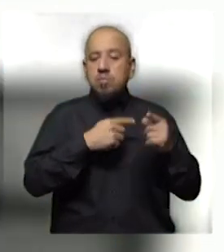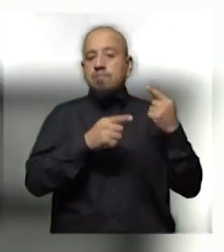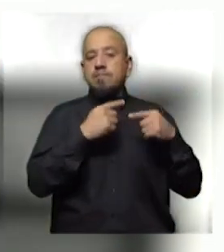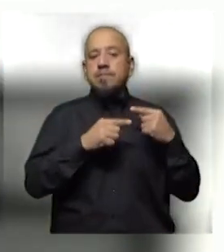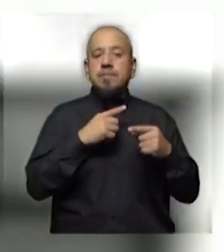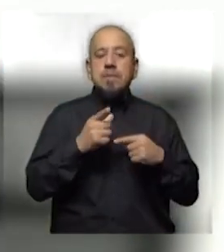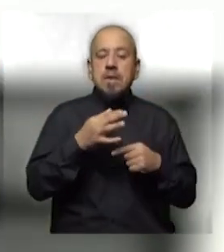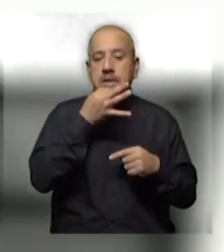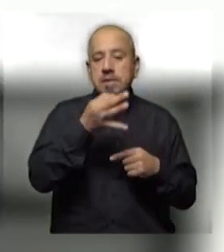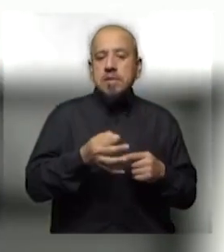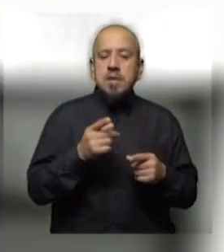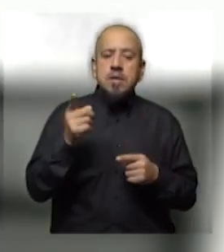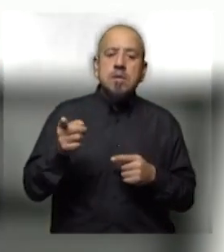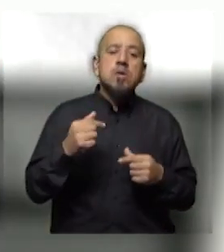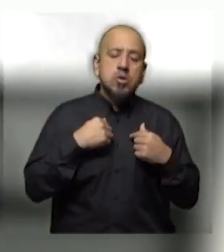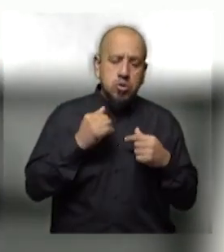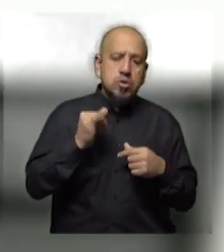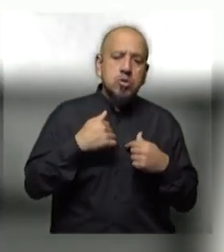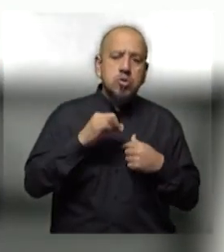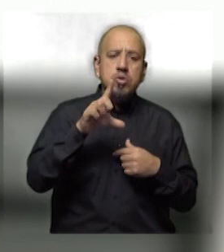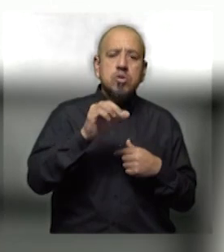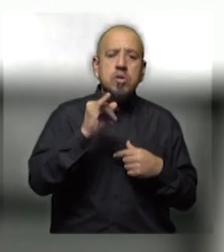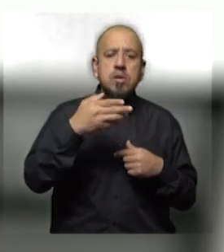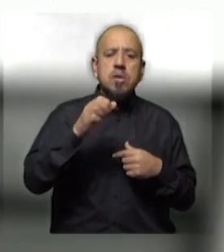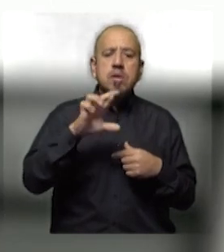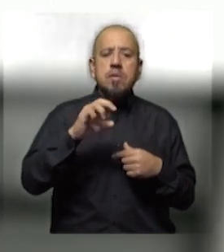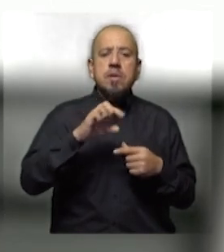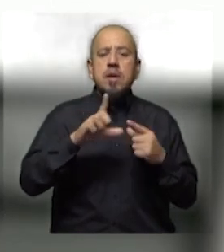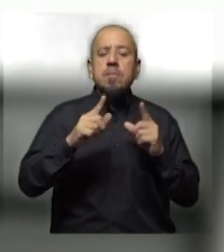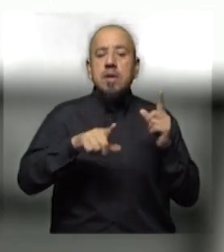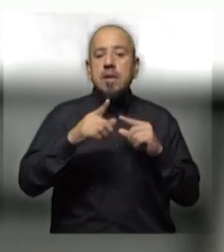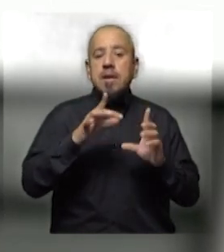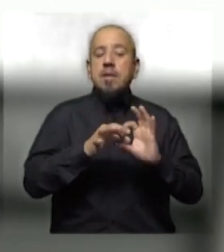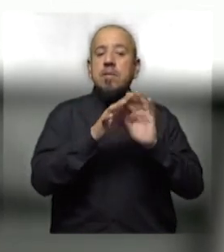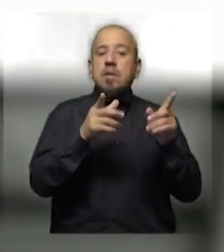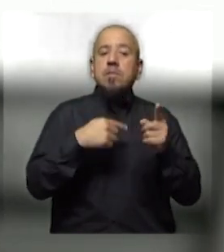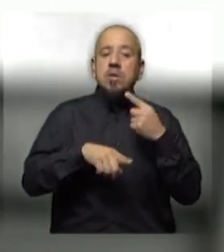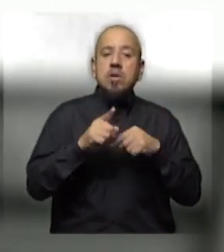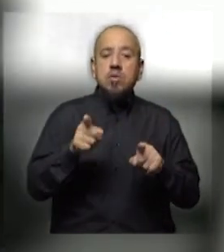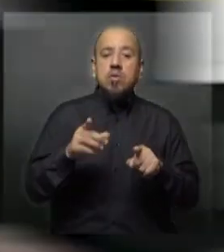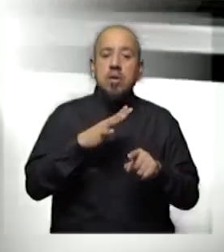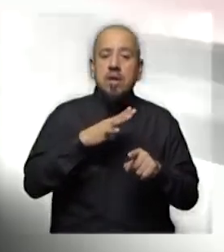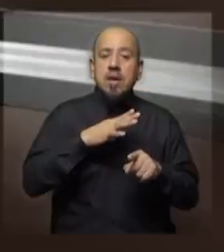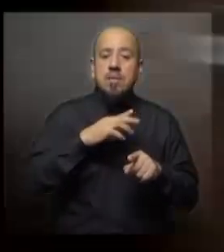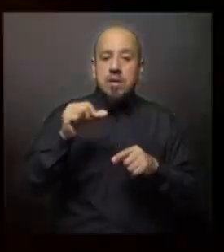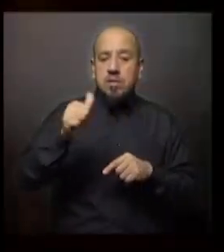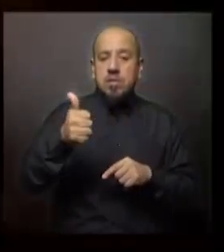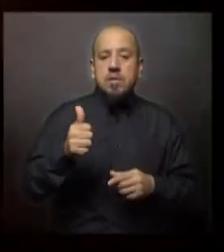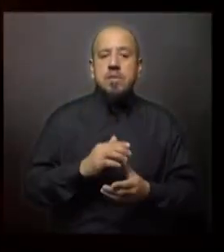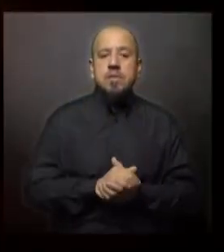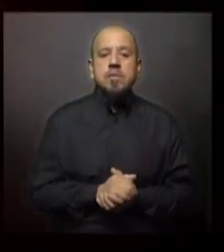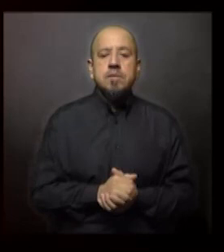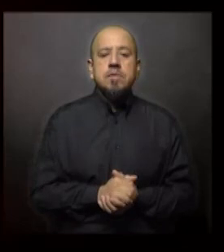él decía si soy liberal Pero hay liberales para las libertades conquistadas y no para las que quedan por conquistar